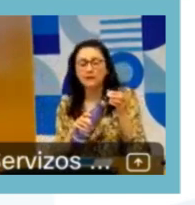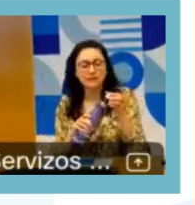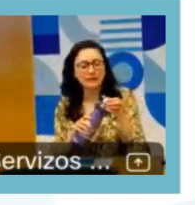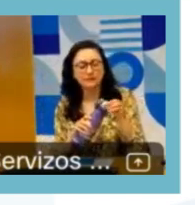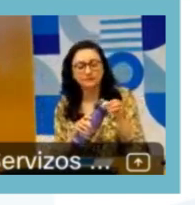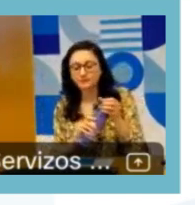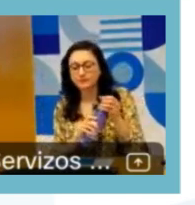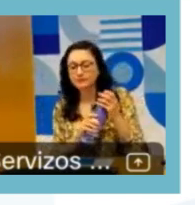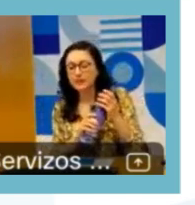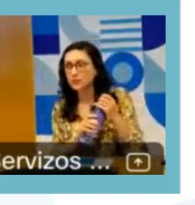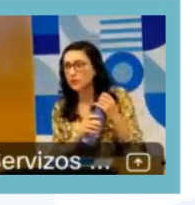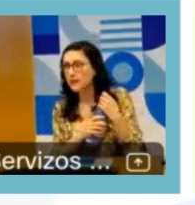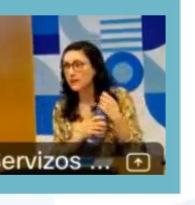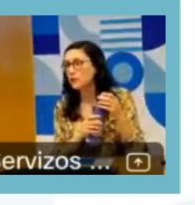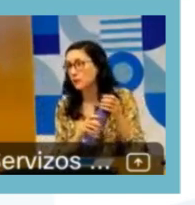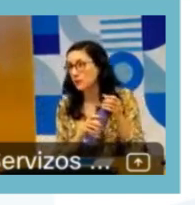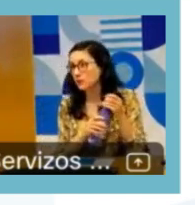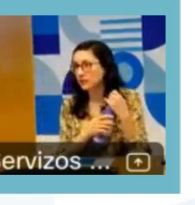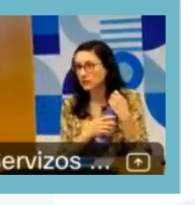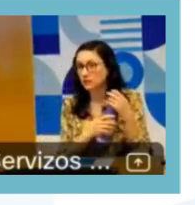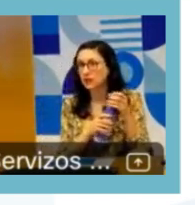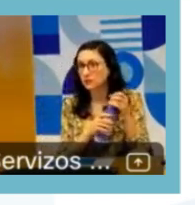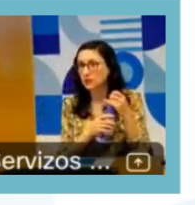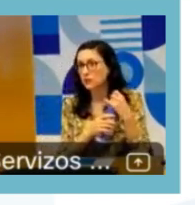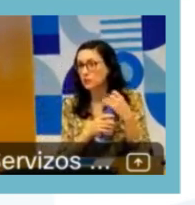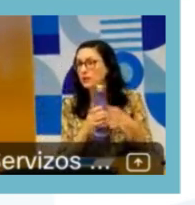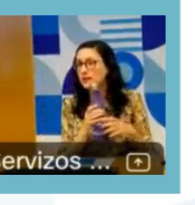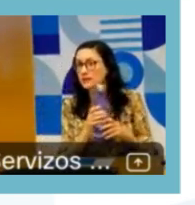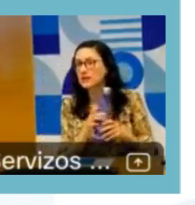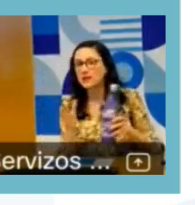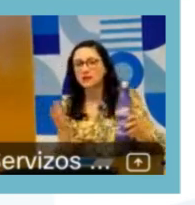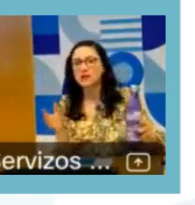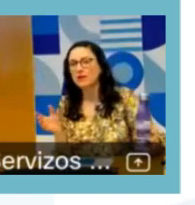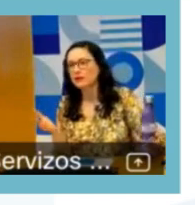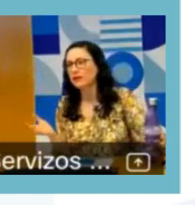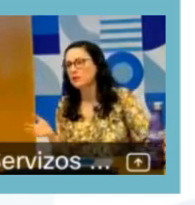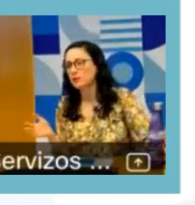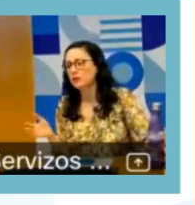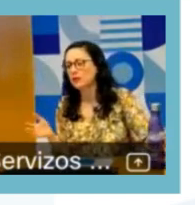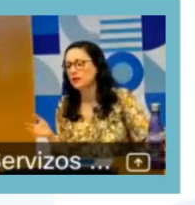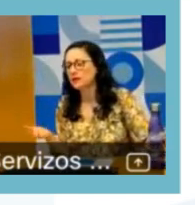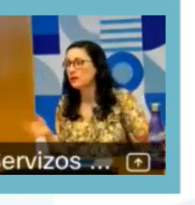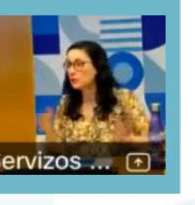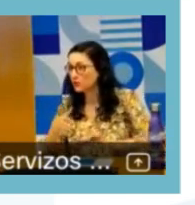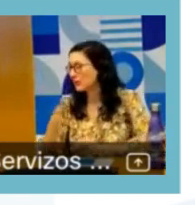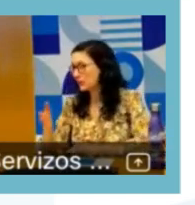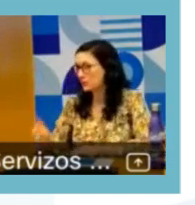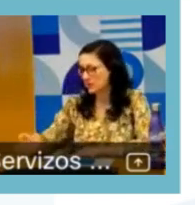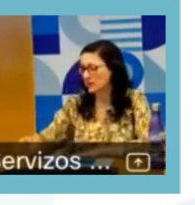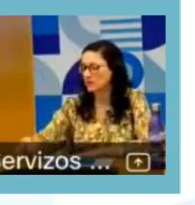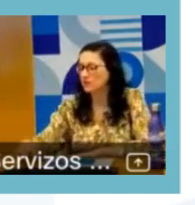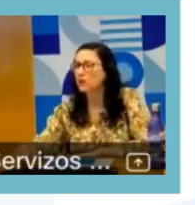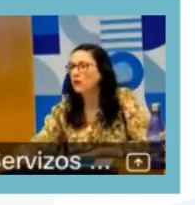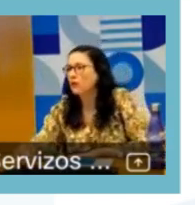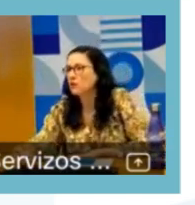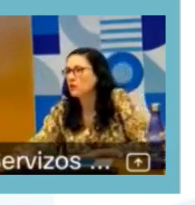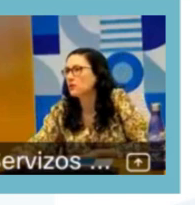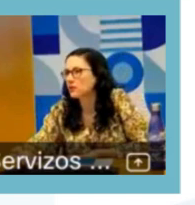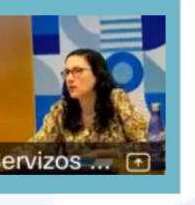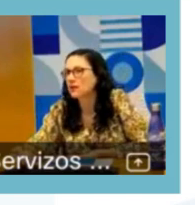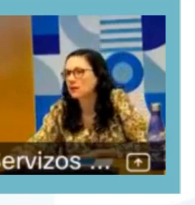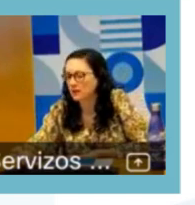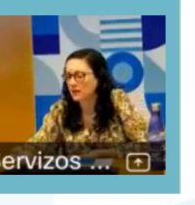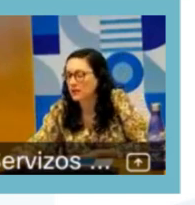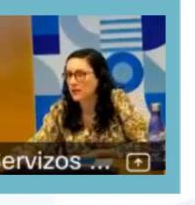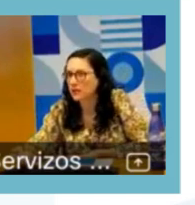Muy probablemente estos padres tuvieron contacto con el virus en sus países y al final no son quizá tan conscientes, ¿no?, con los